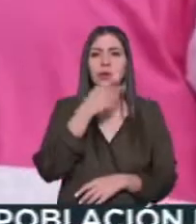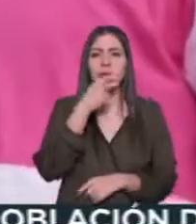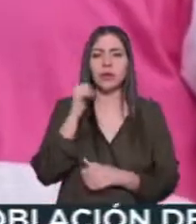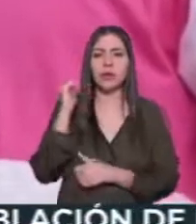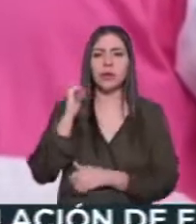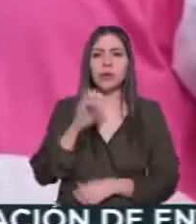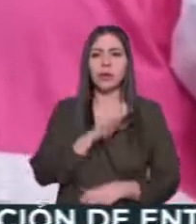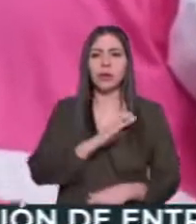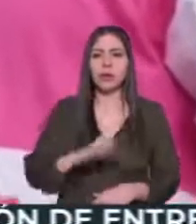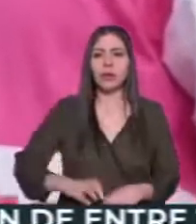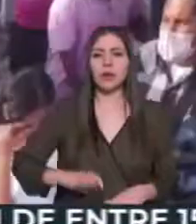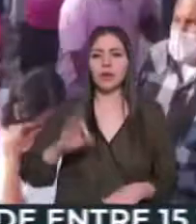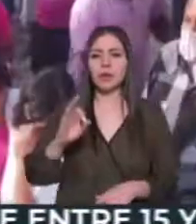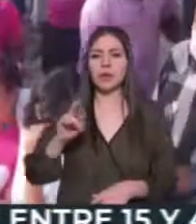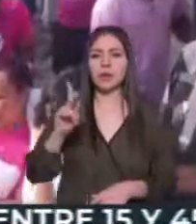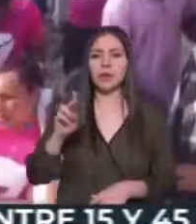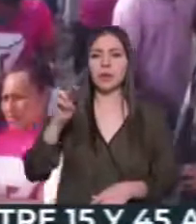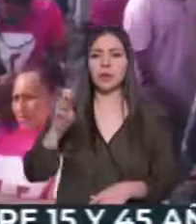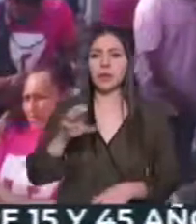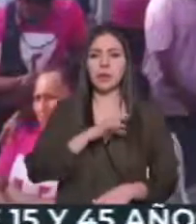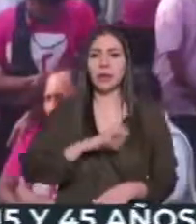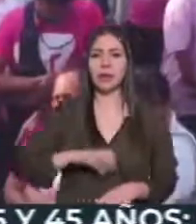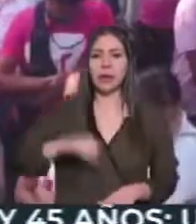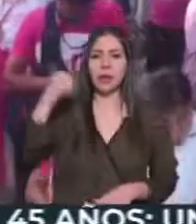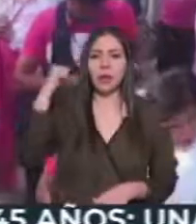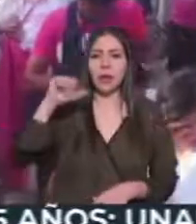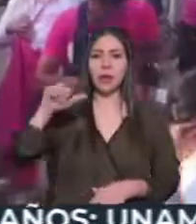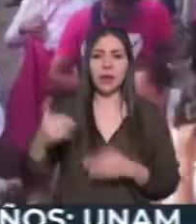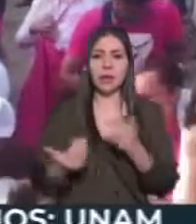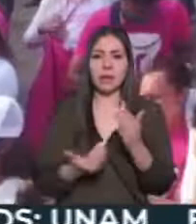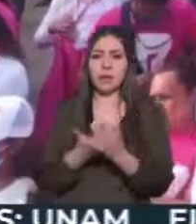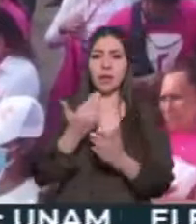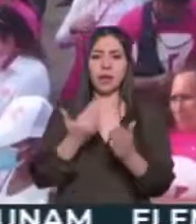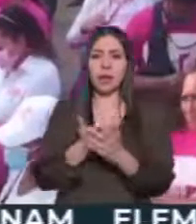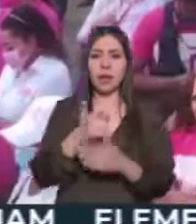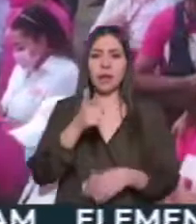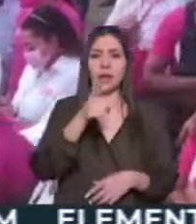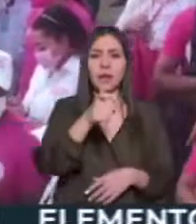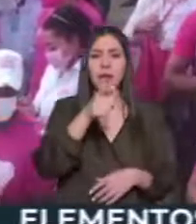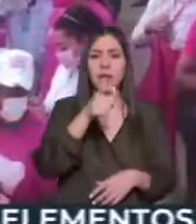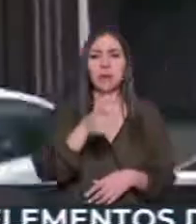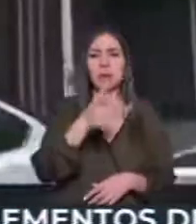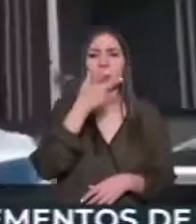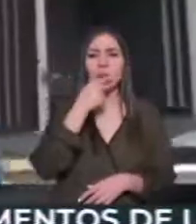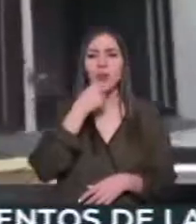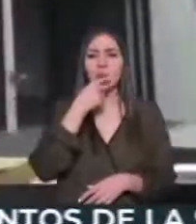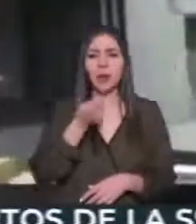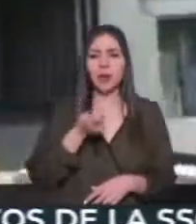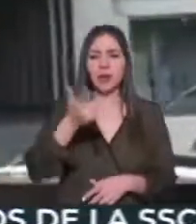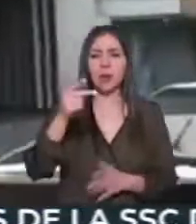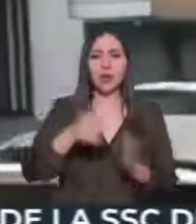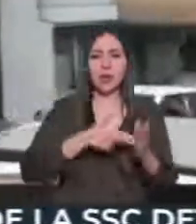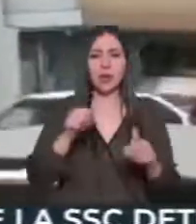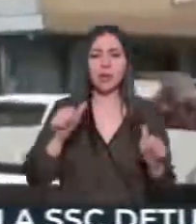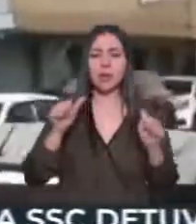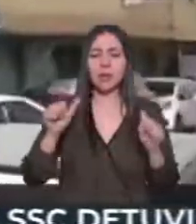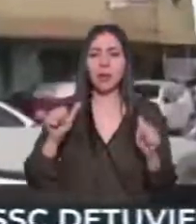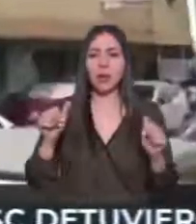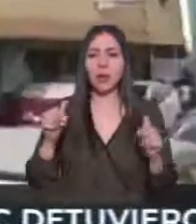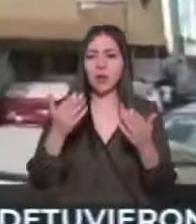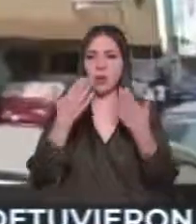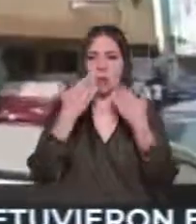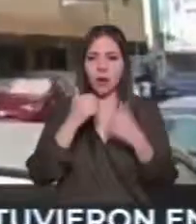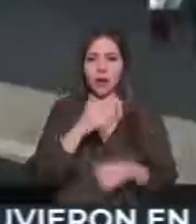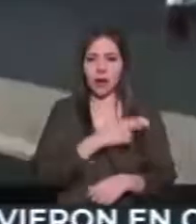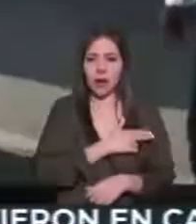por México a la alcaldía de Acapulco, fue atacado a balazos esta mañana. Afortunadamente, el güero, como es conocido, no sufrió ninguna lesión,